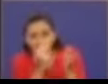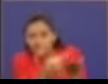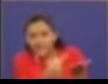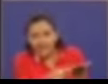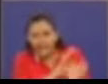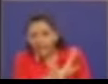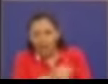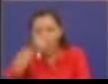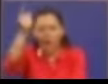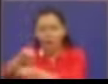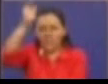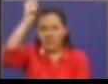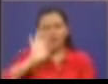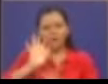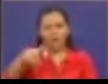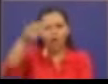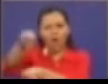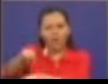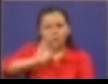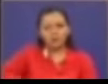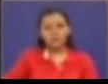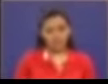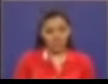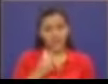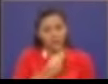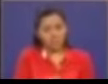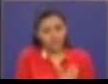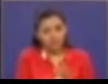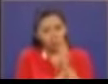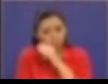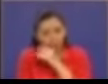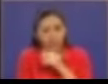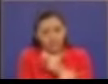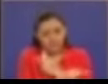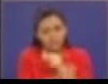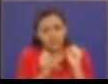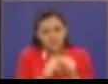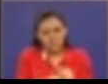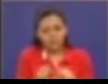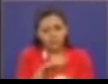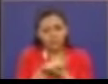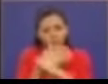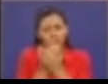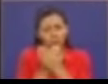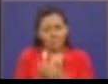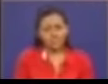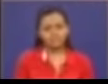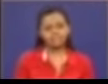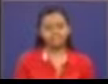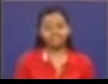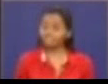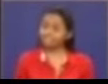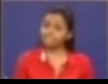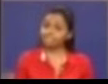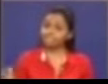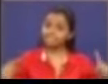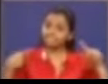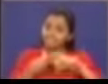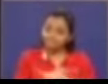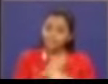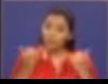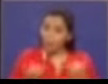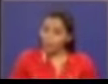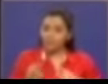Congreso porque fue rechazado, sí afectaba a los más pobres y a la clase media. Al contrario de lo que hoy